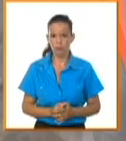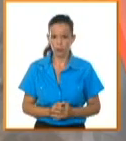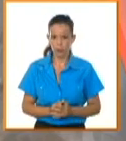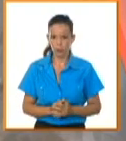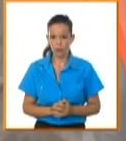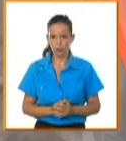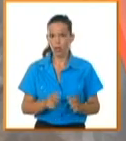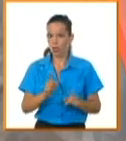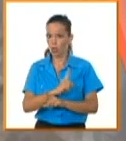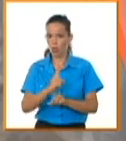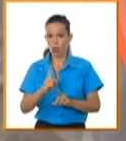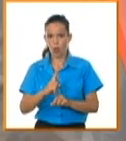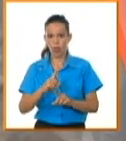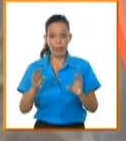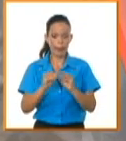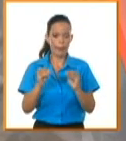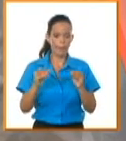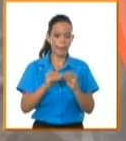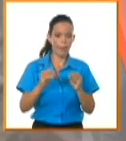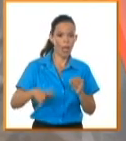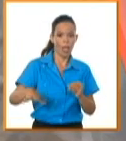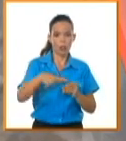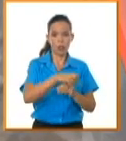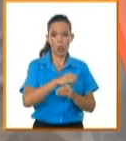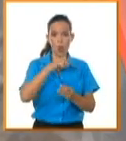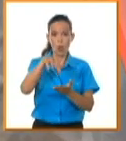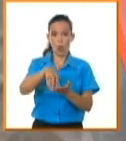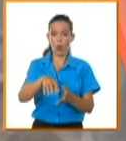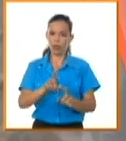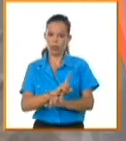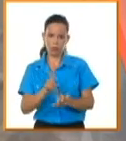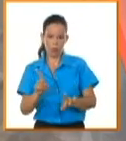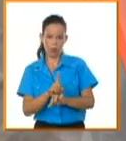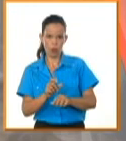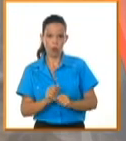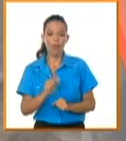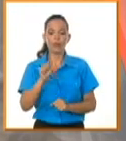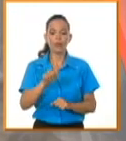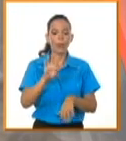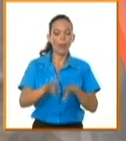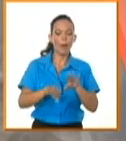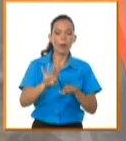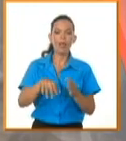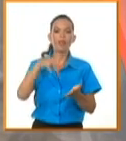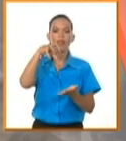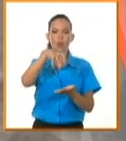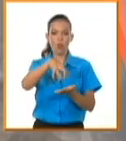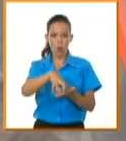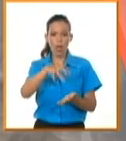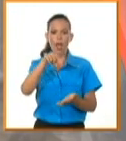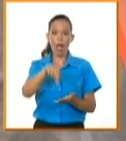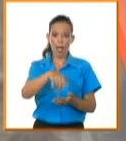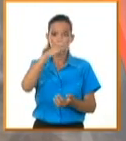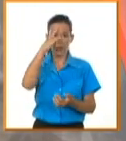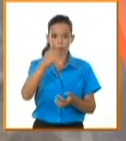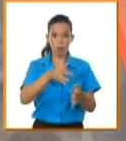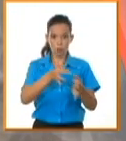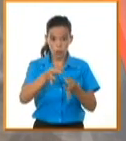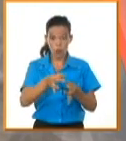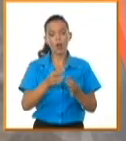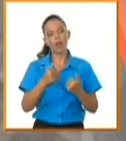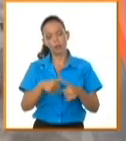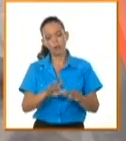es donde existan las condiciones yo creo que ya hay una experiencia y este proceso de bancarización así nos puede nos puede ayudar a todo